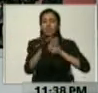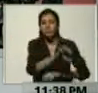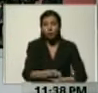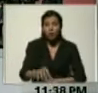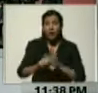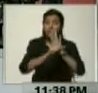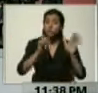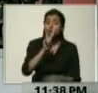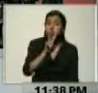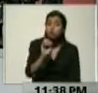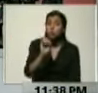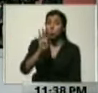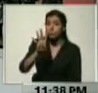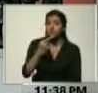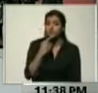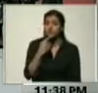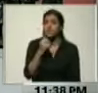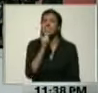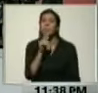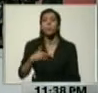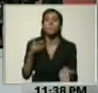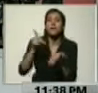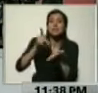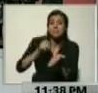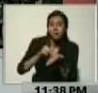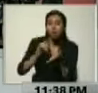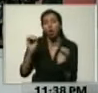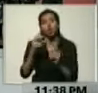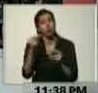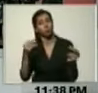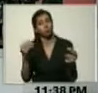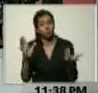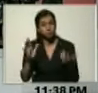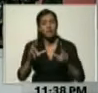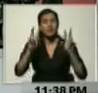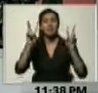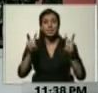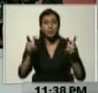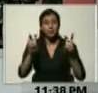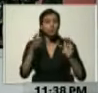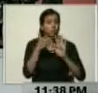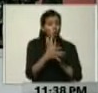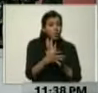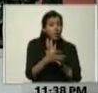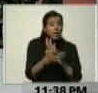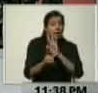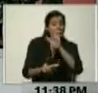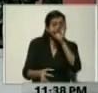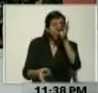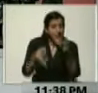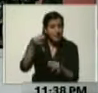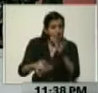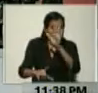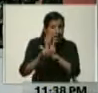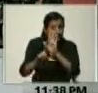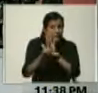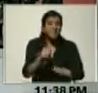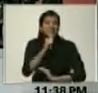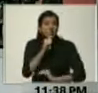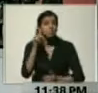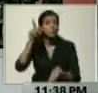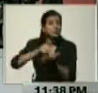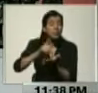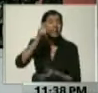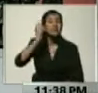204. Temas del Poder Judicial corresponde la iniciativa legal